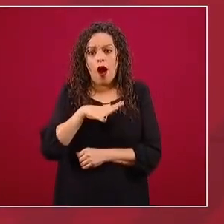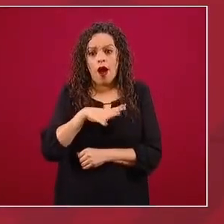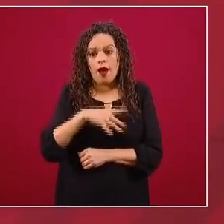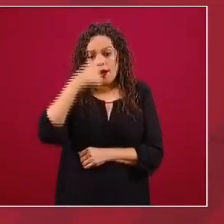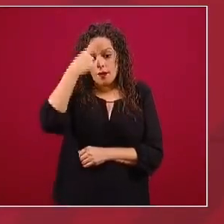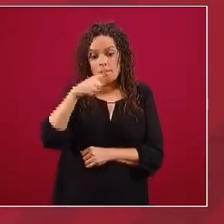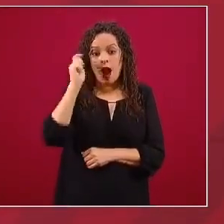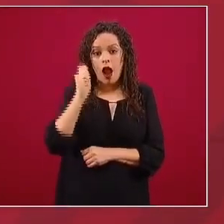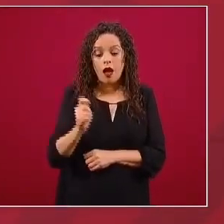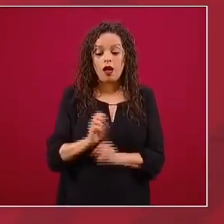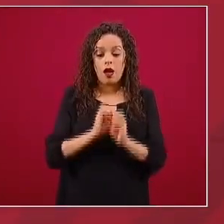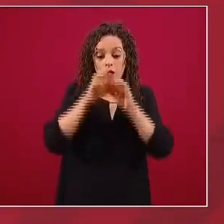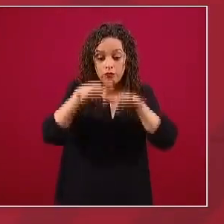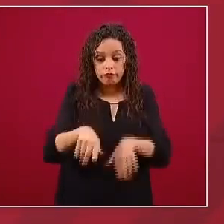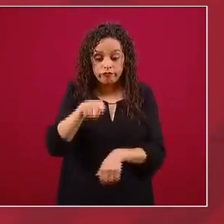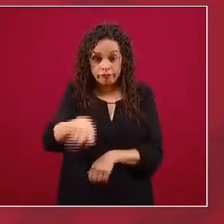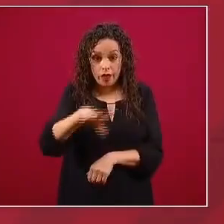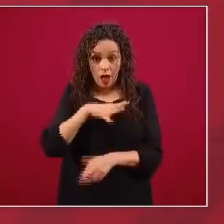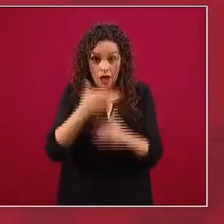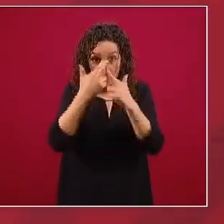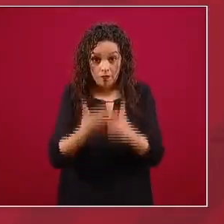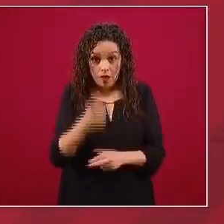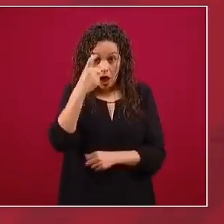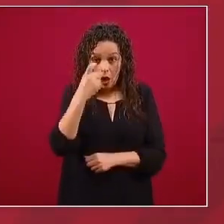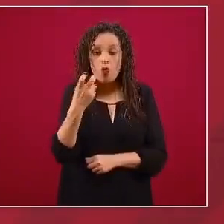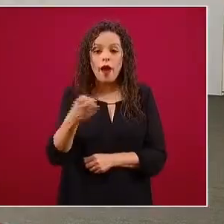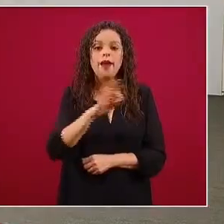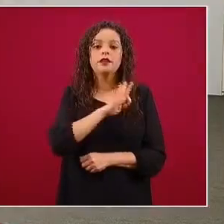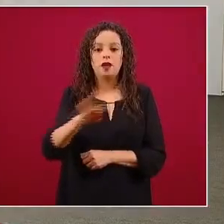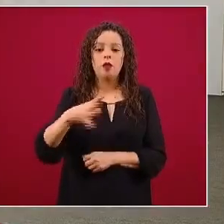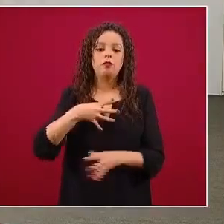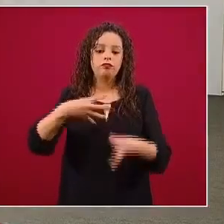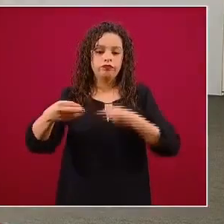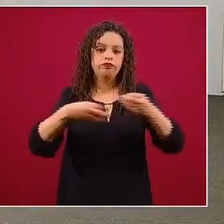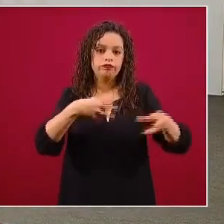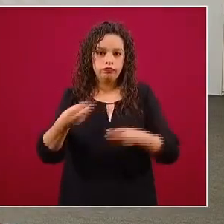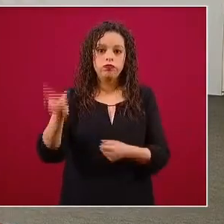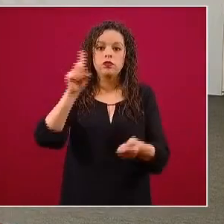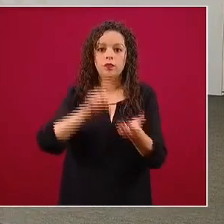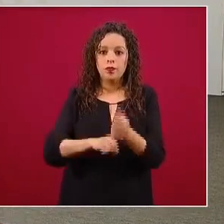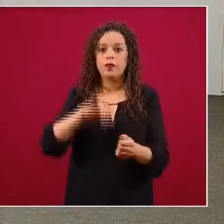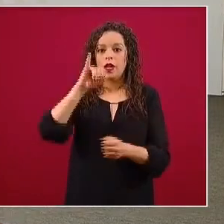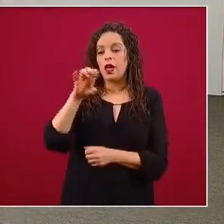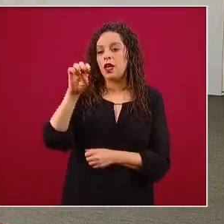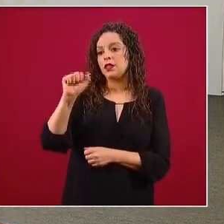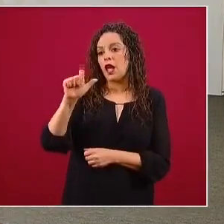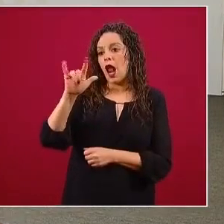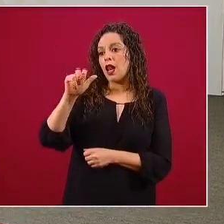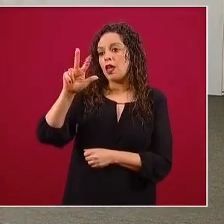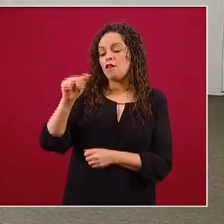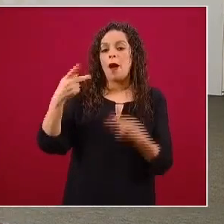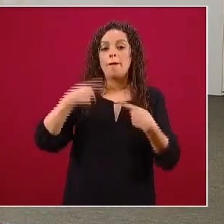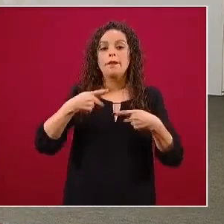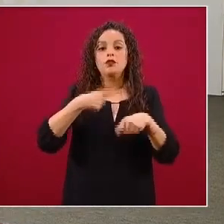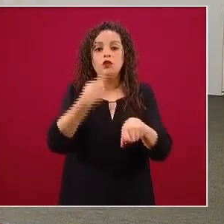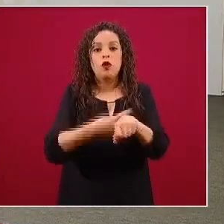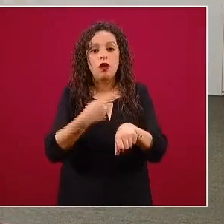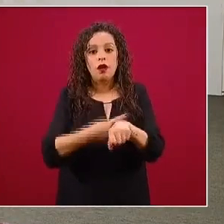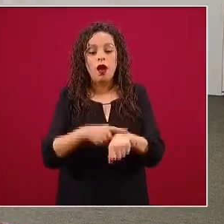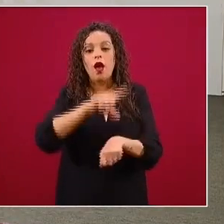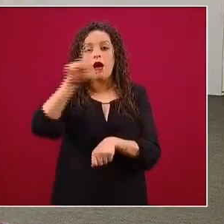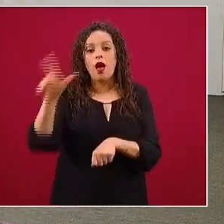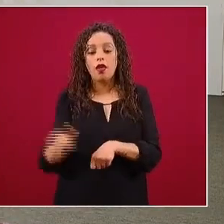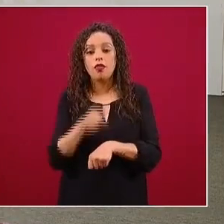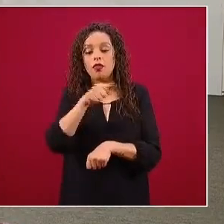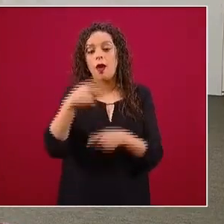disuelve las partículas de virus, que definitivamente sí pueden estar en la saliva de una persona enferma o en las secreciones respiratorias y llegar a